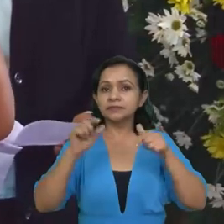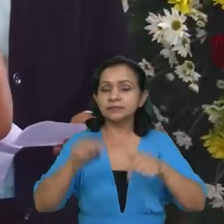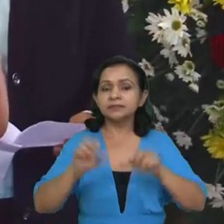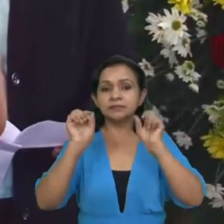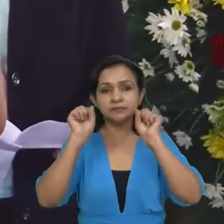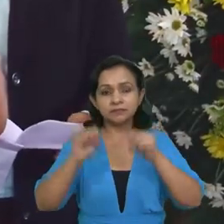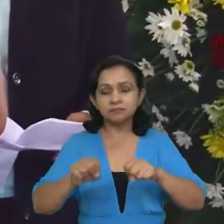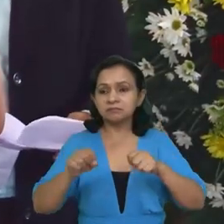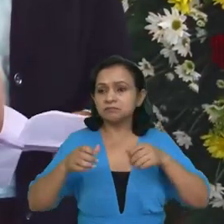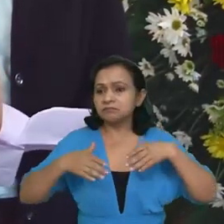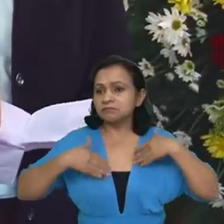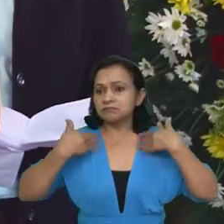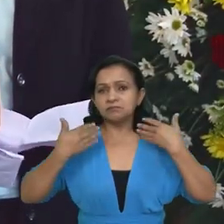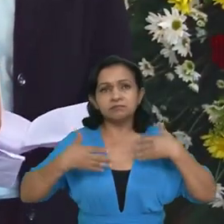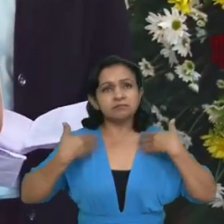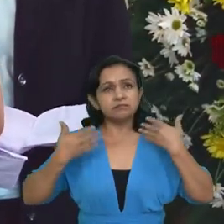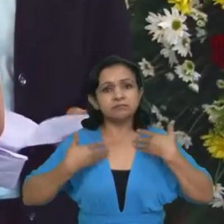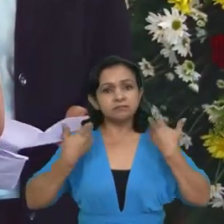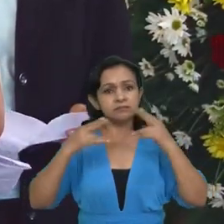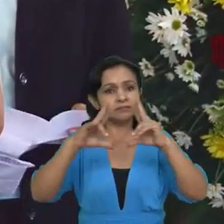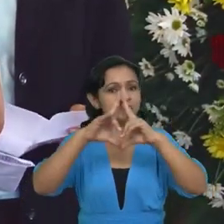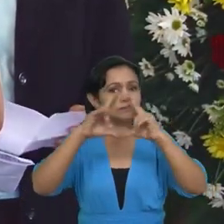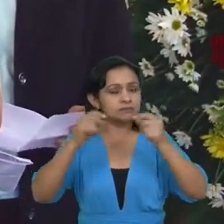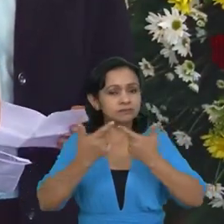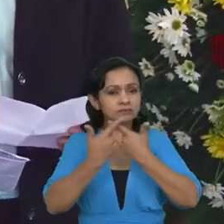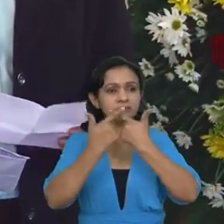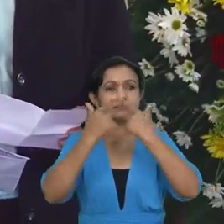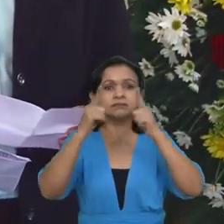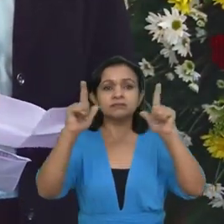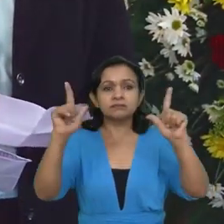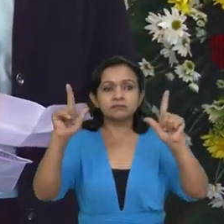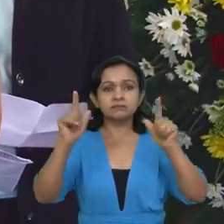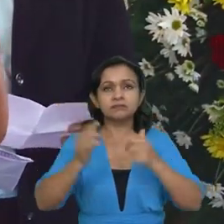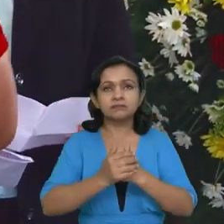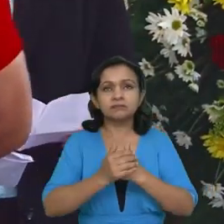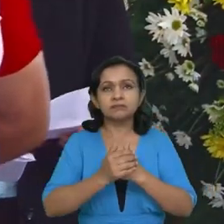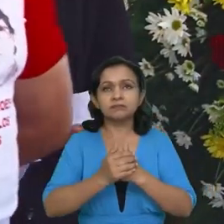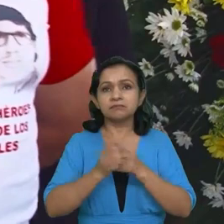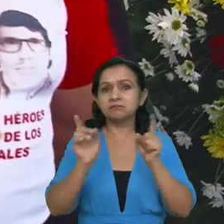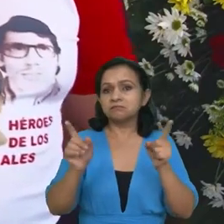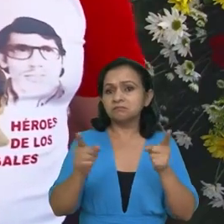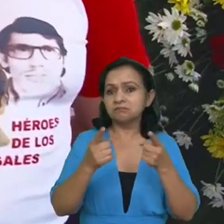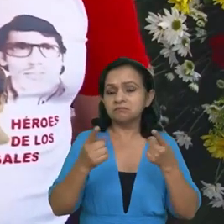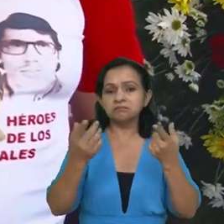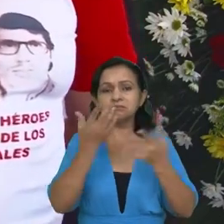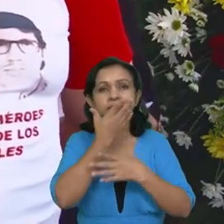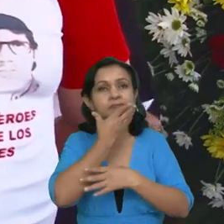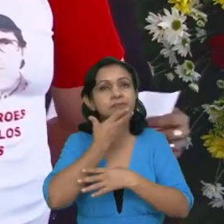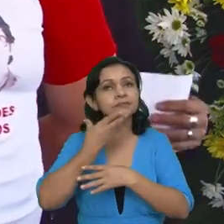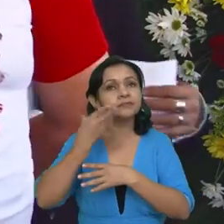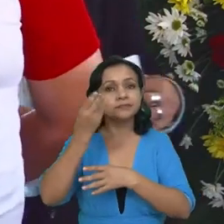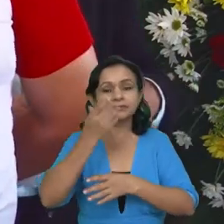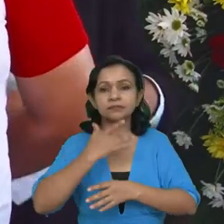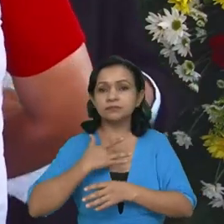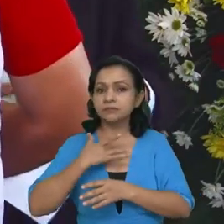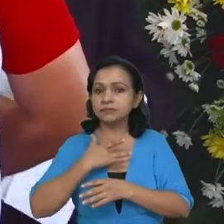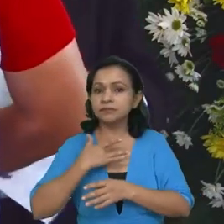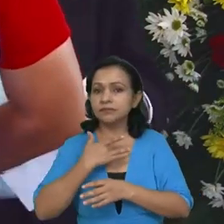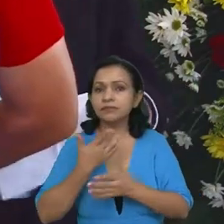puede disfrutar en esta patria libre de los por cierto que la juventud necesita